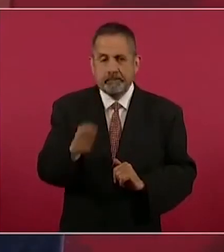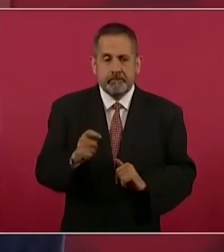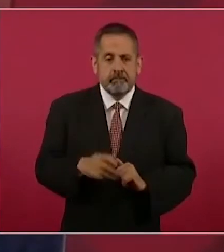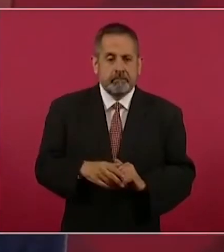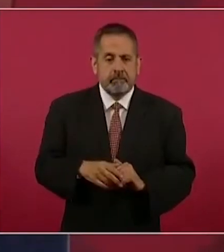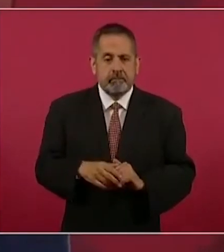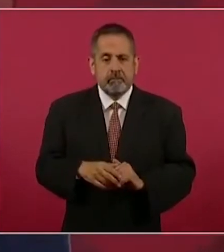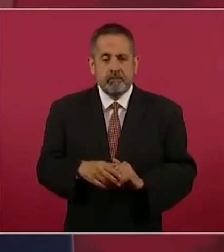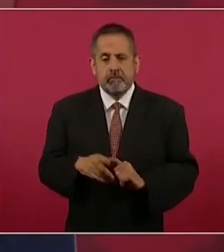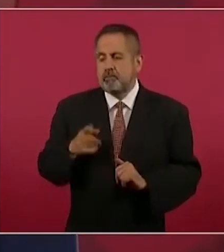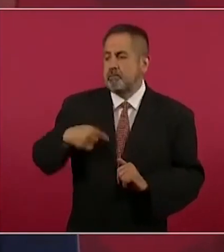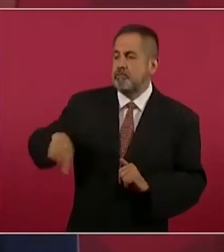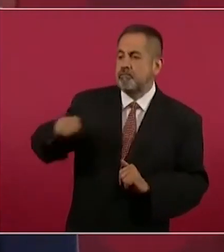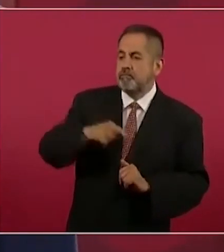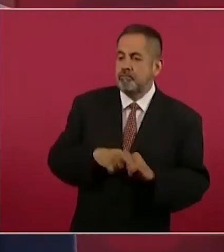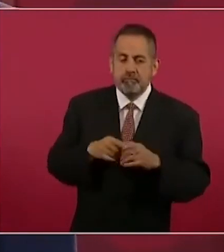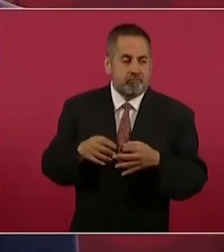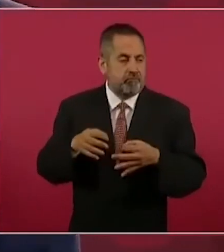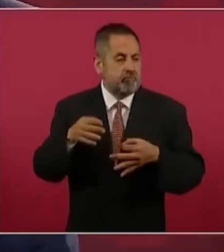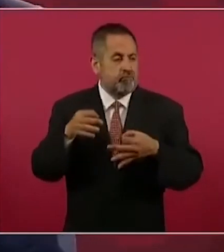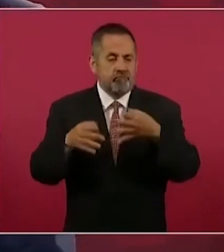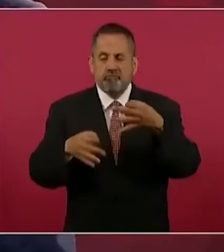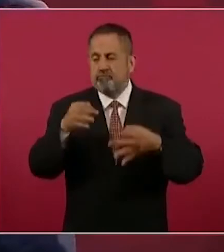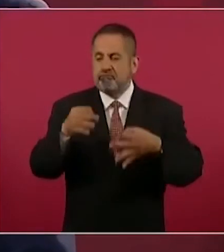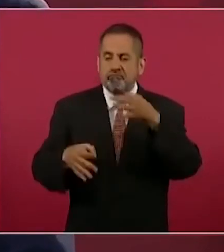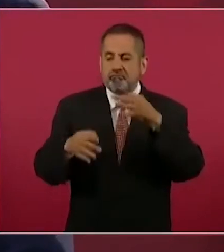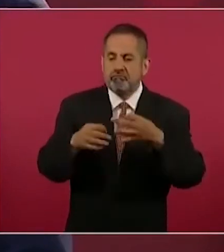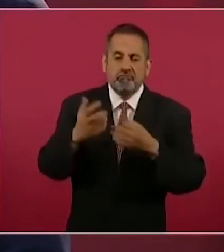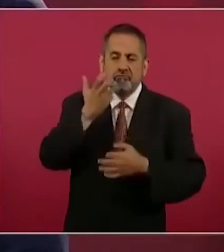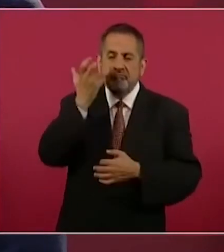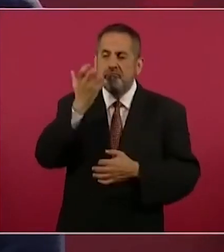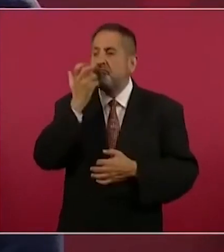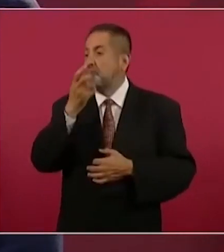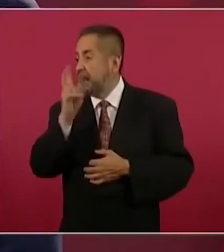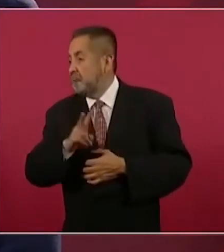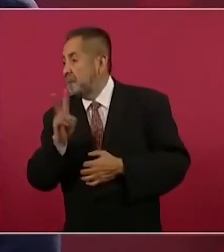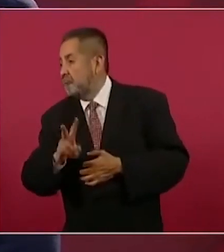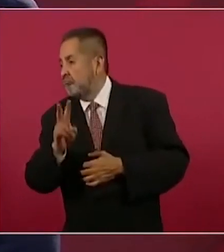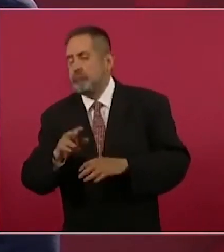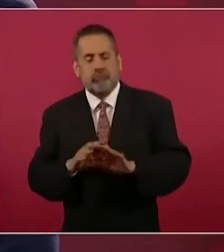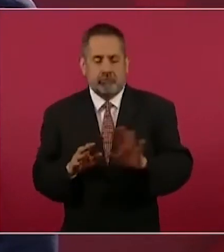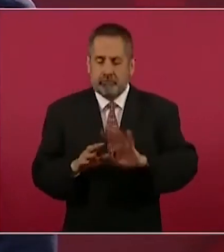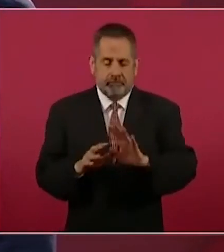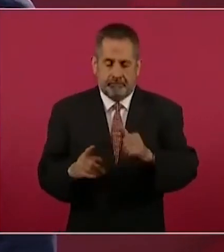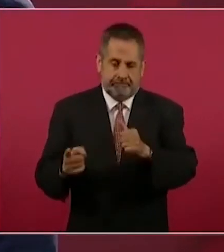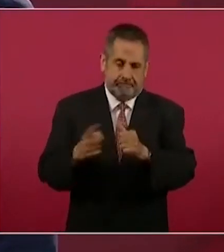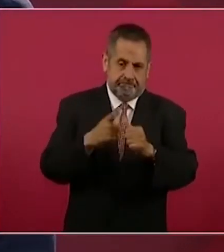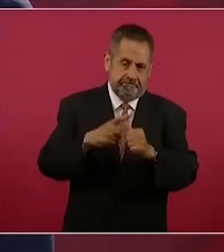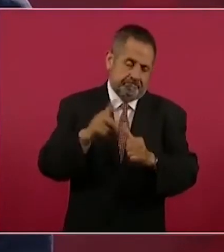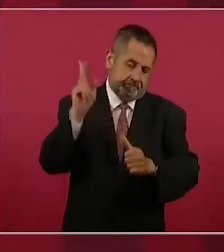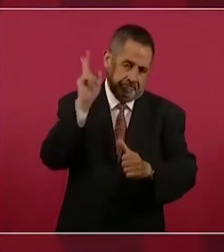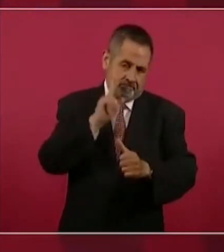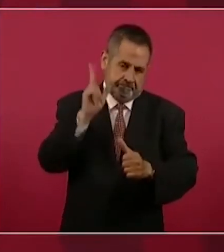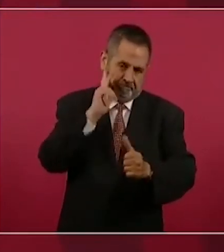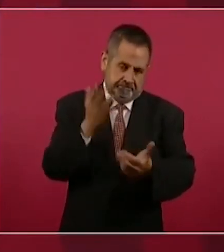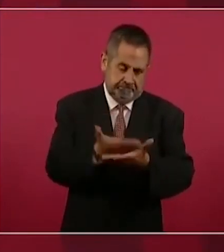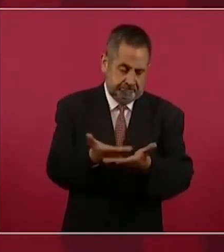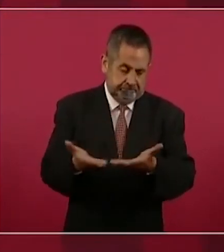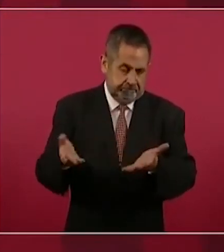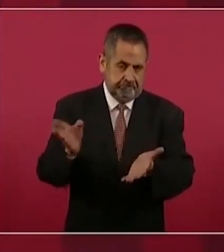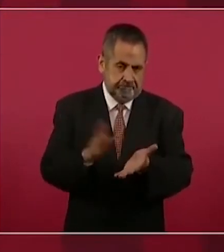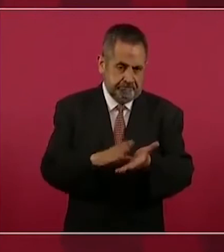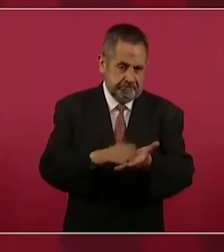hacer un juicio sumario, se tienen que presentar las pruebas y tiene que haber justicia.